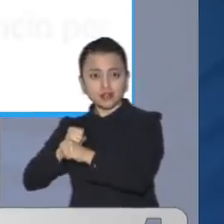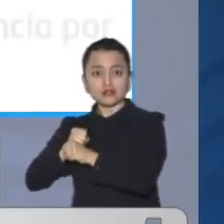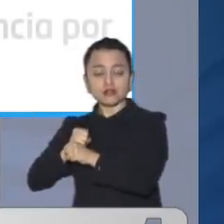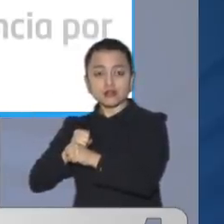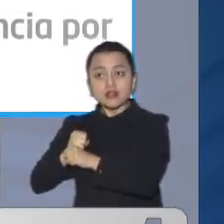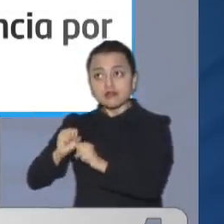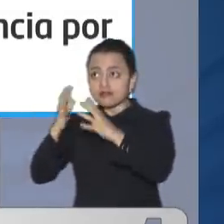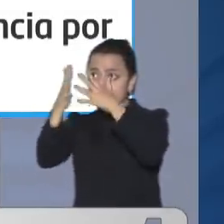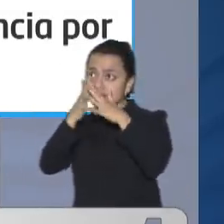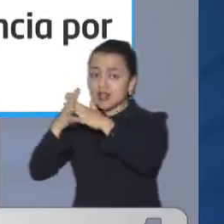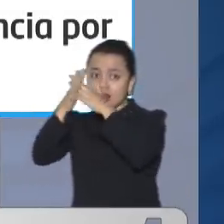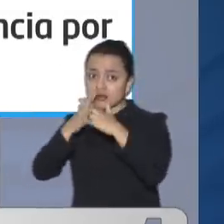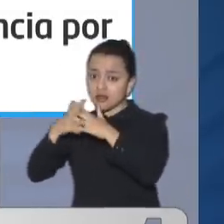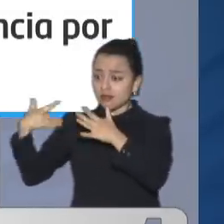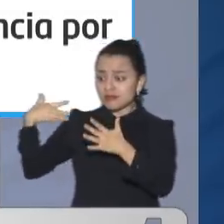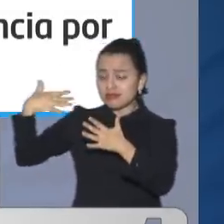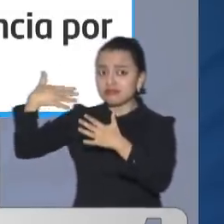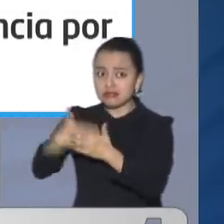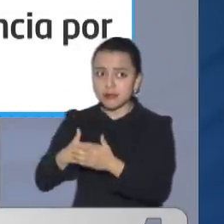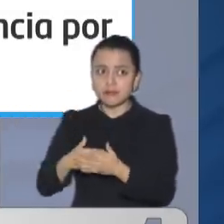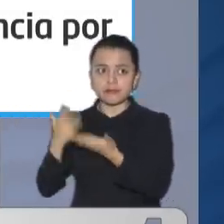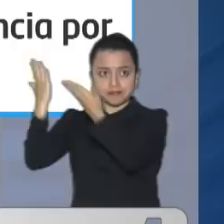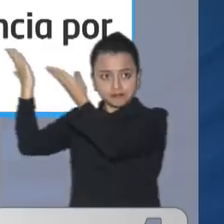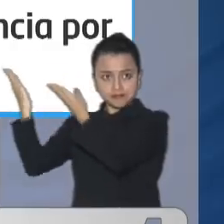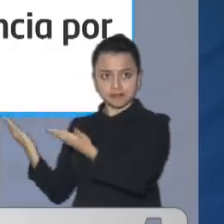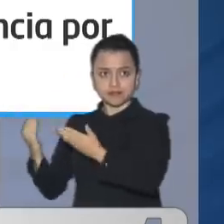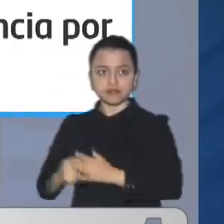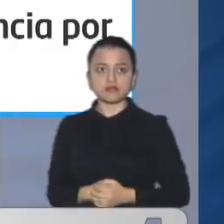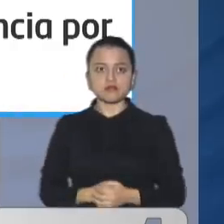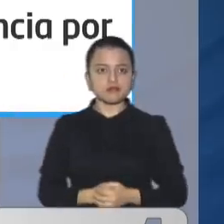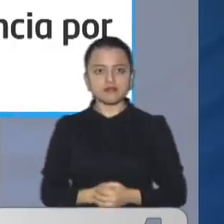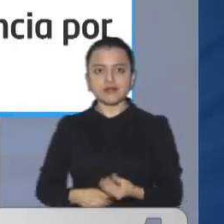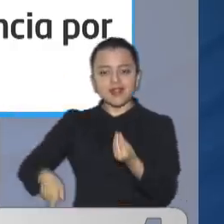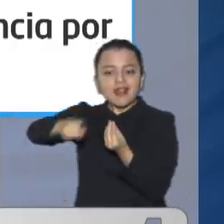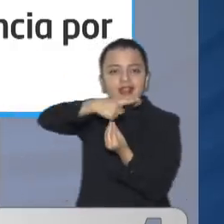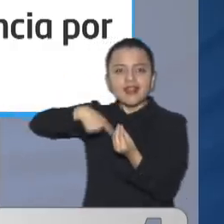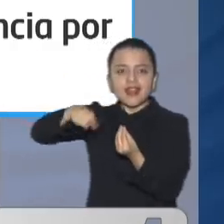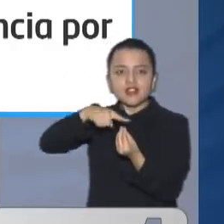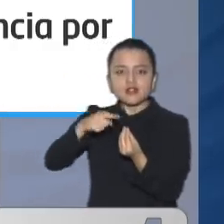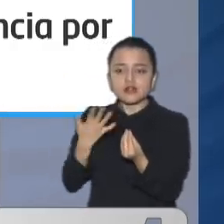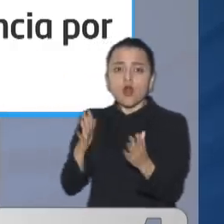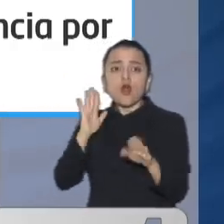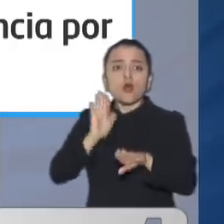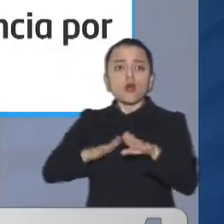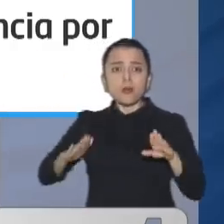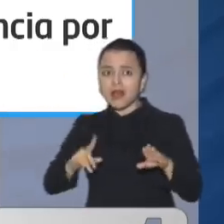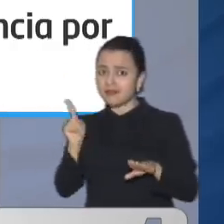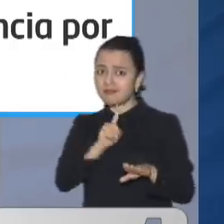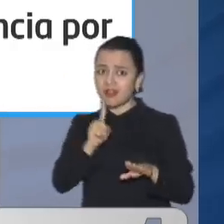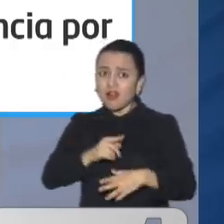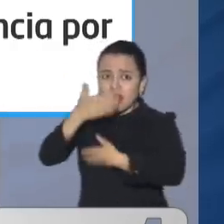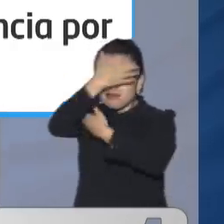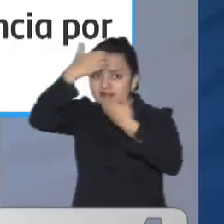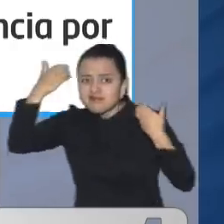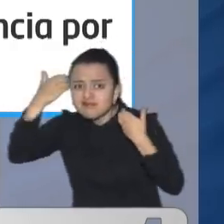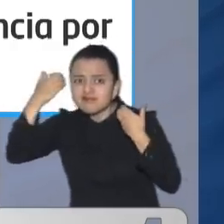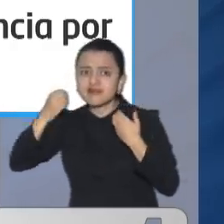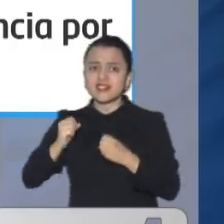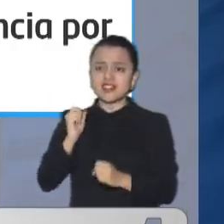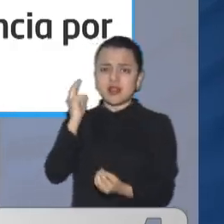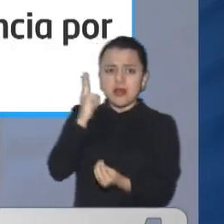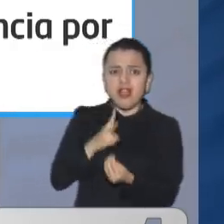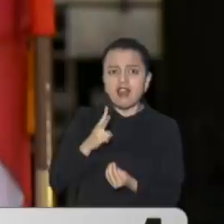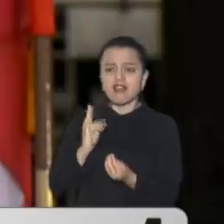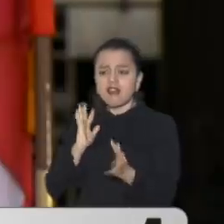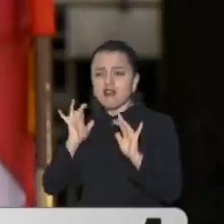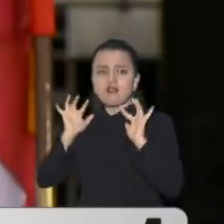criminal fue planeado y coordinado. Se llevó a cabo por extremistas políticos y terroristas domésticos que fueron incitados a esta violencia por el